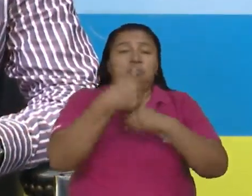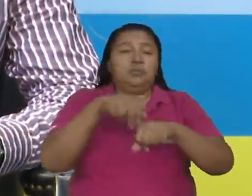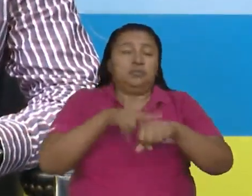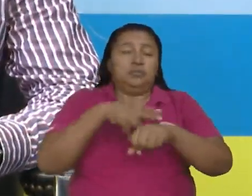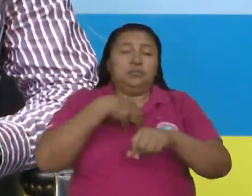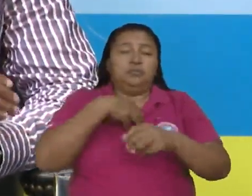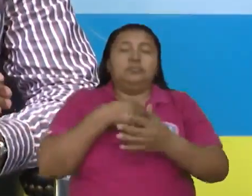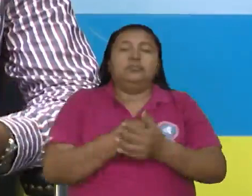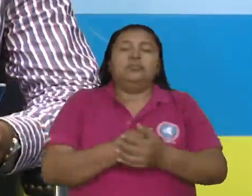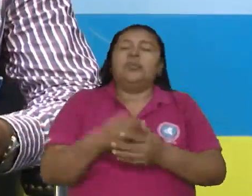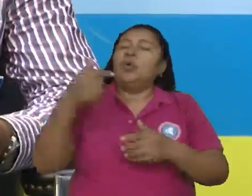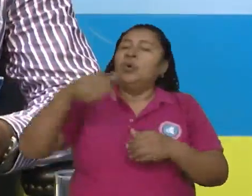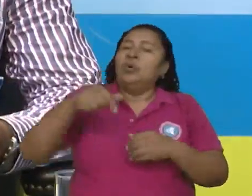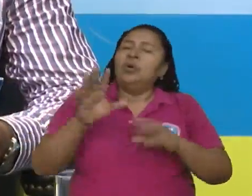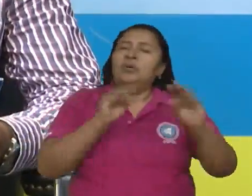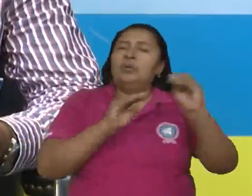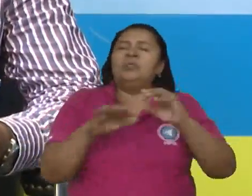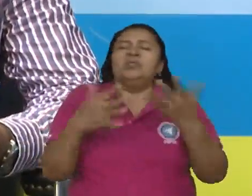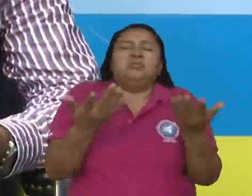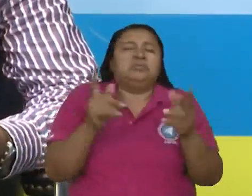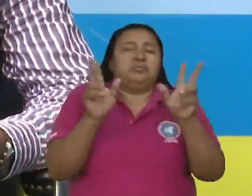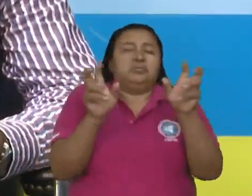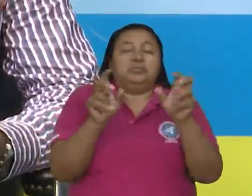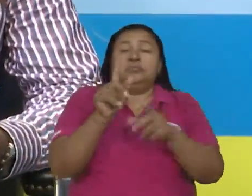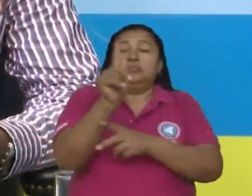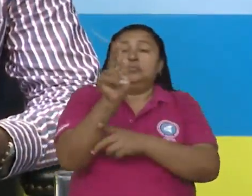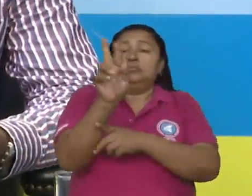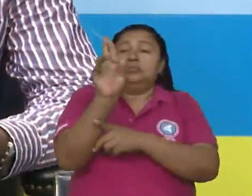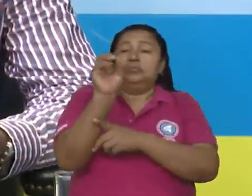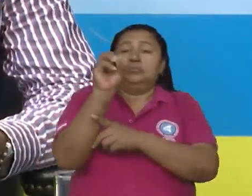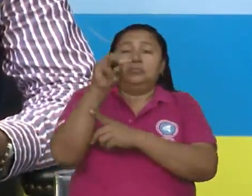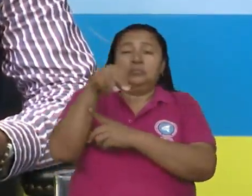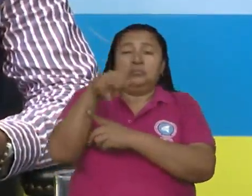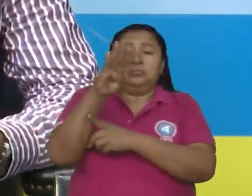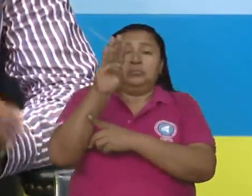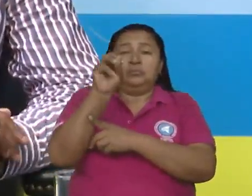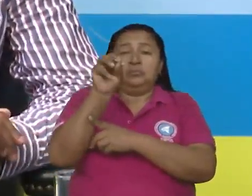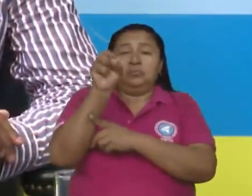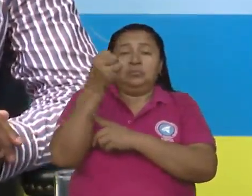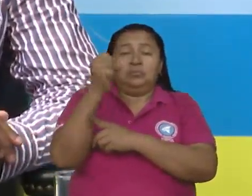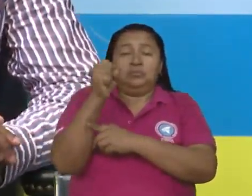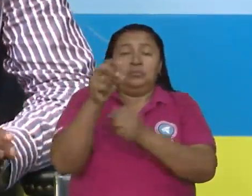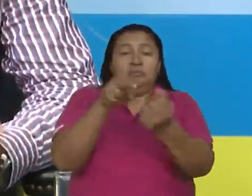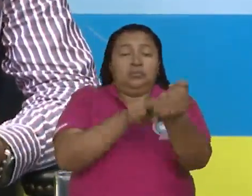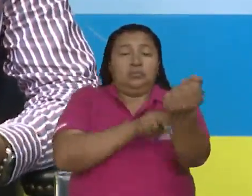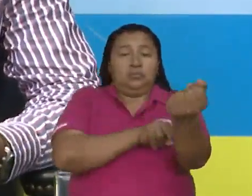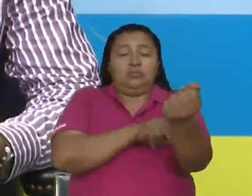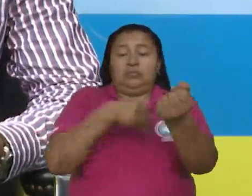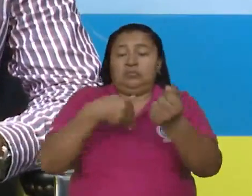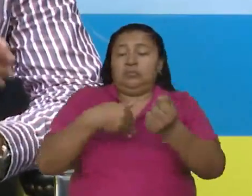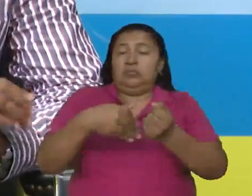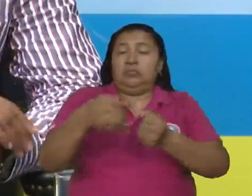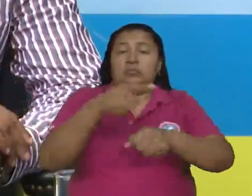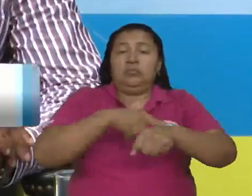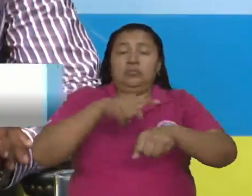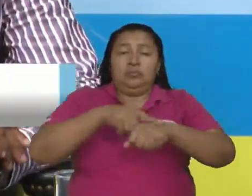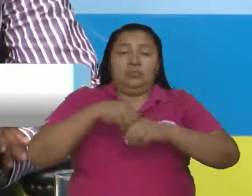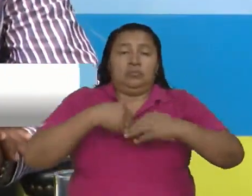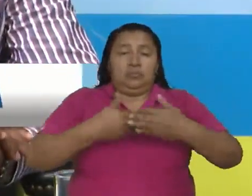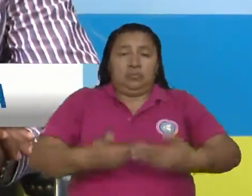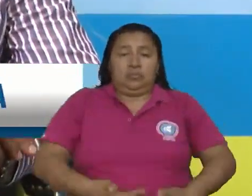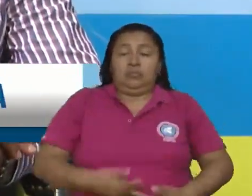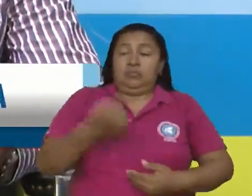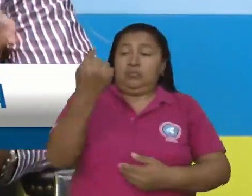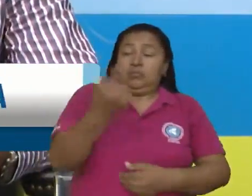Nacional. Hoy estamos hablando sobre la trombosis venosa durante el embarazo y tenemos como invitado al doctor